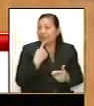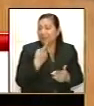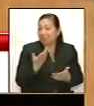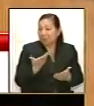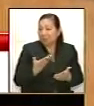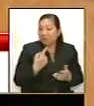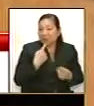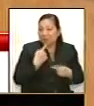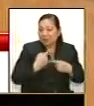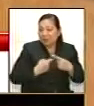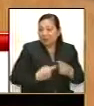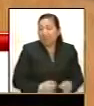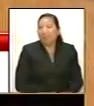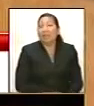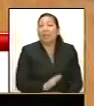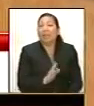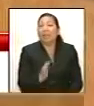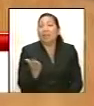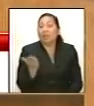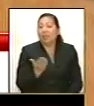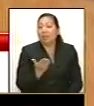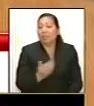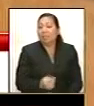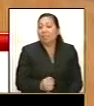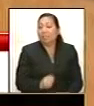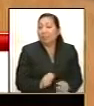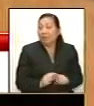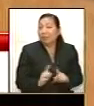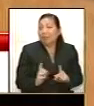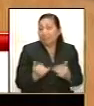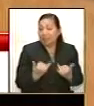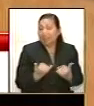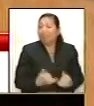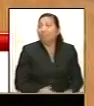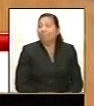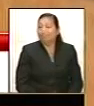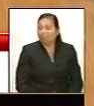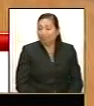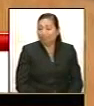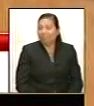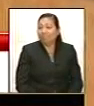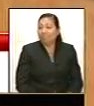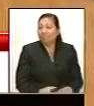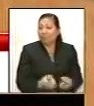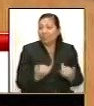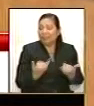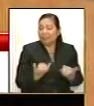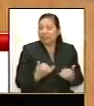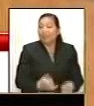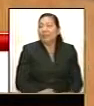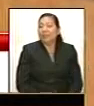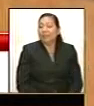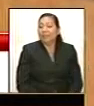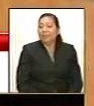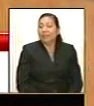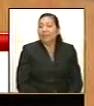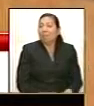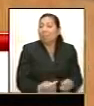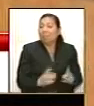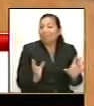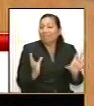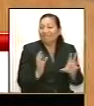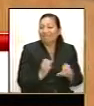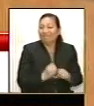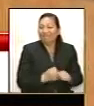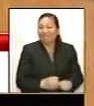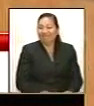nos indica de que ellos lo derivarían a secuestros. Entonces estábamos en eso, ¿no? Estábamos justamente en ese, bueno, me permite hacer un resumen